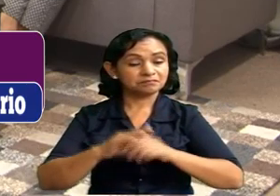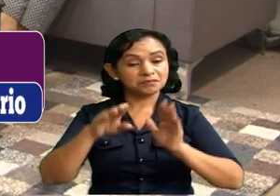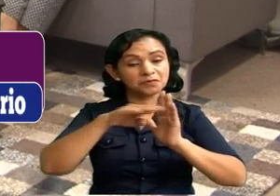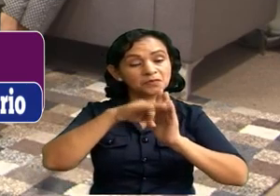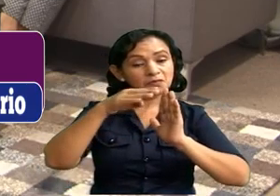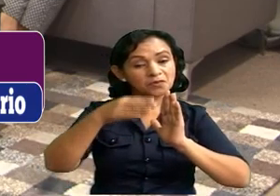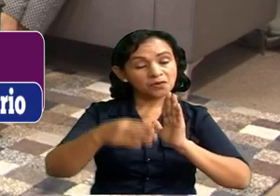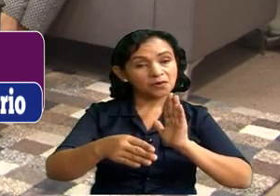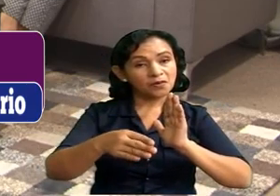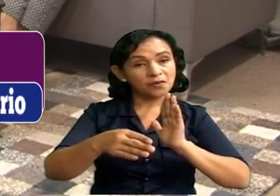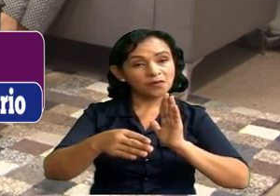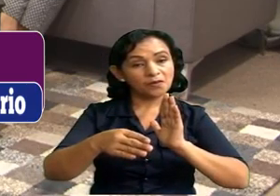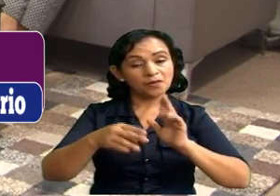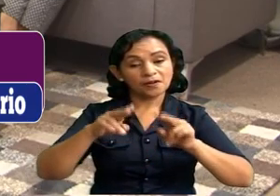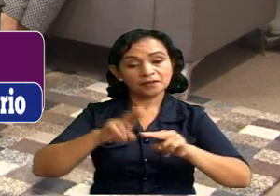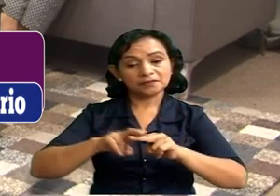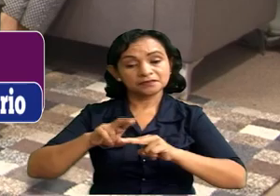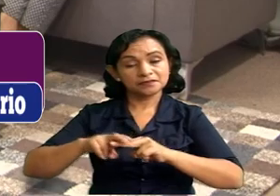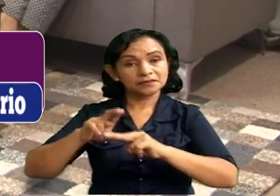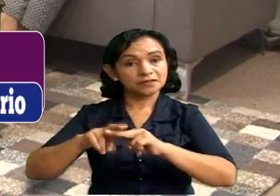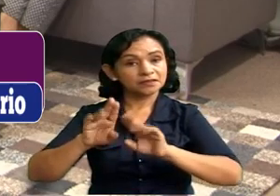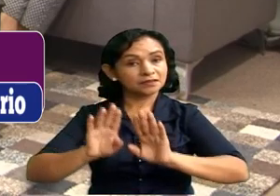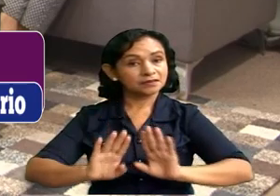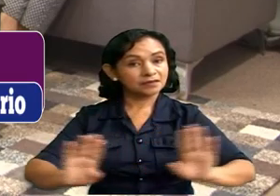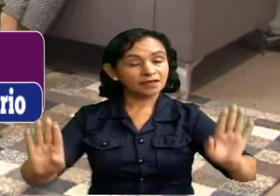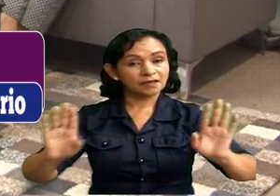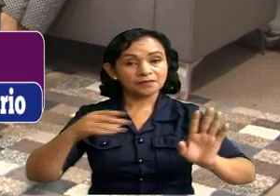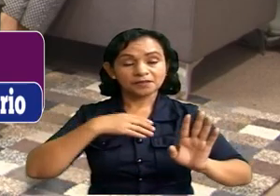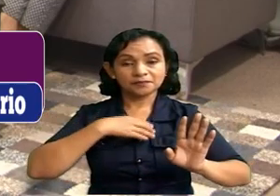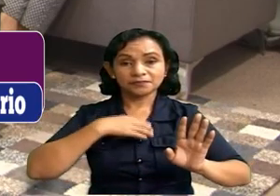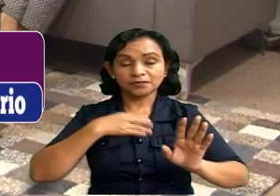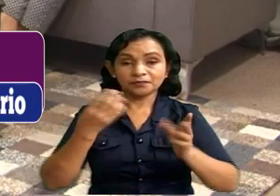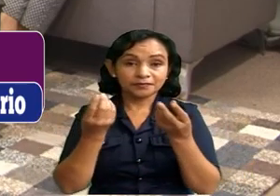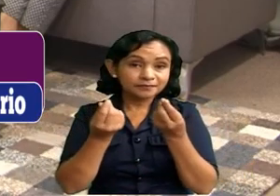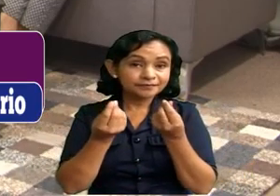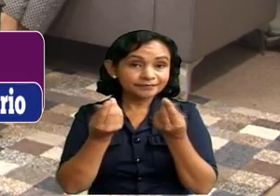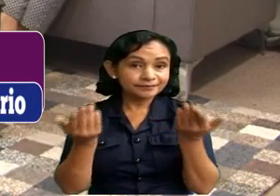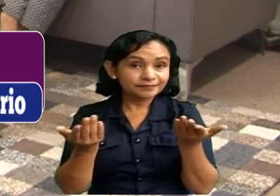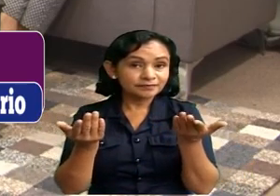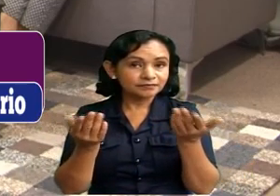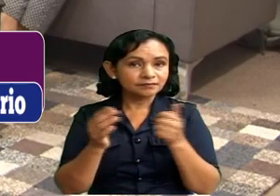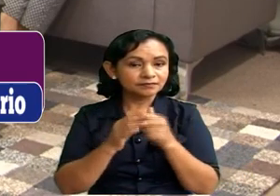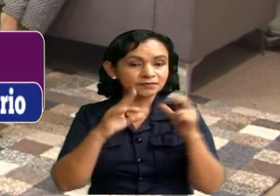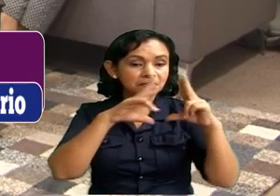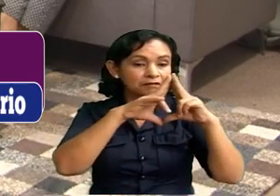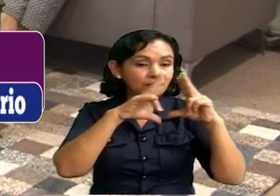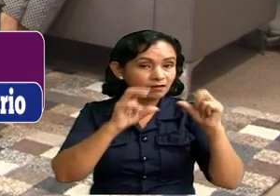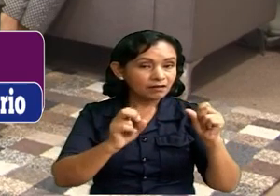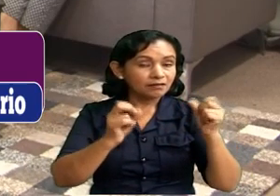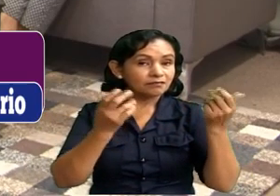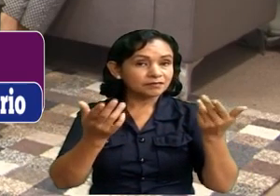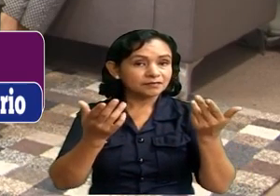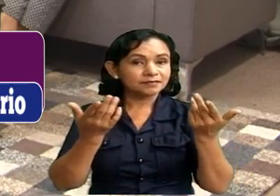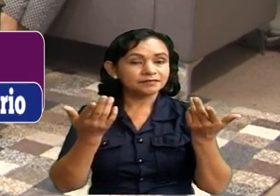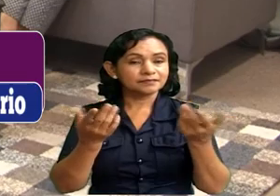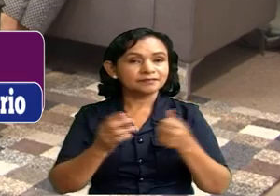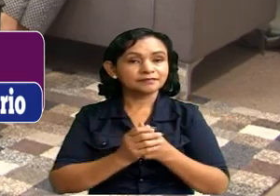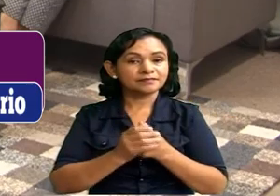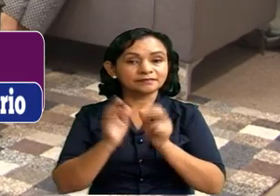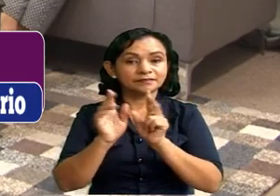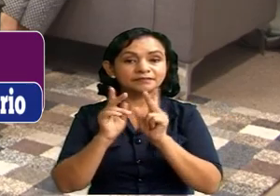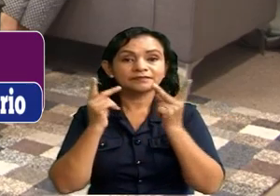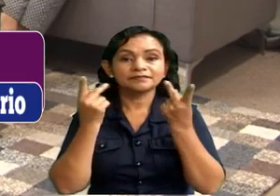camita, un conjunto de sillitas plásticas, pero son nuestros recursos. Pero, claro, a través de estos beneficios. Entonces, los